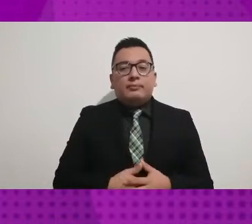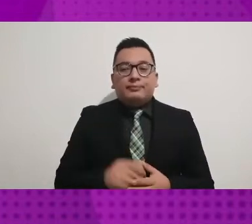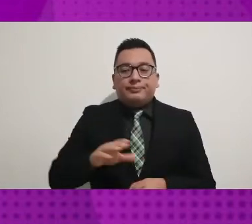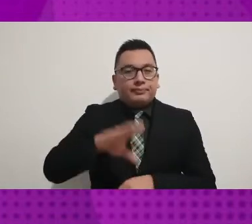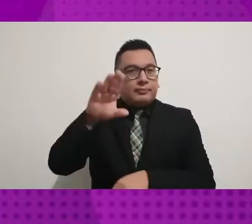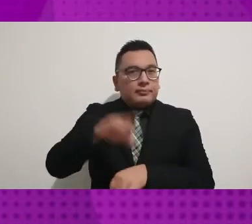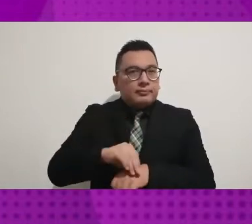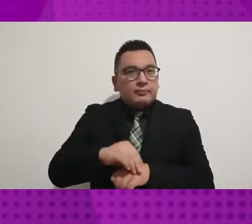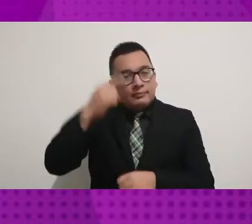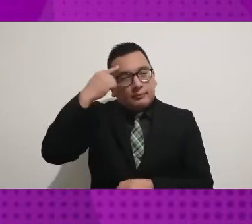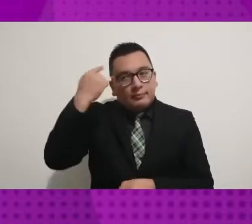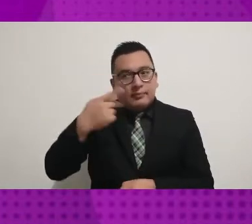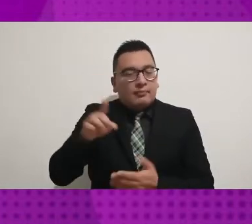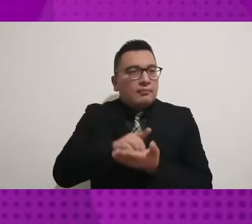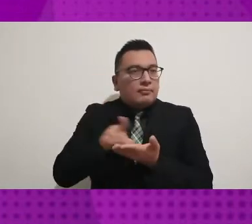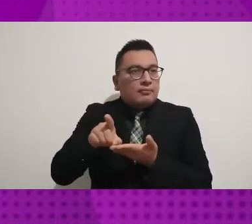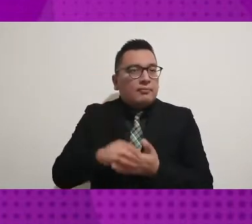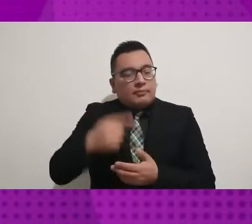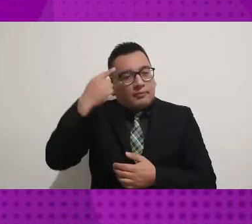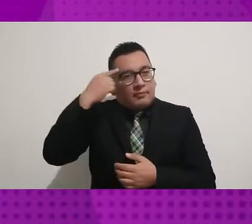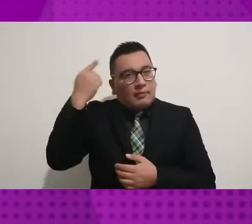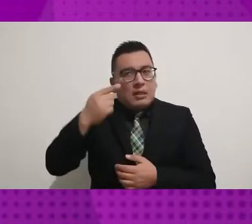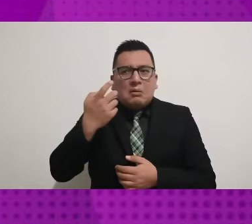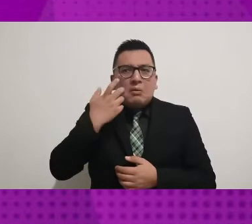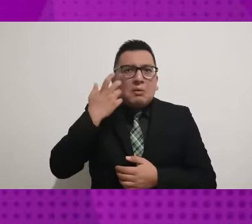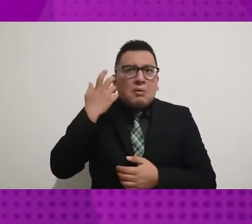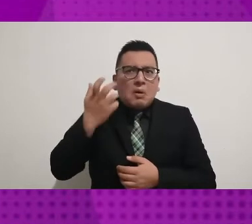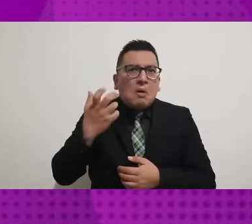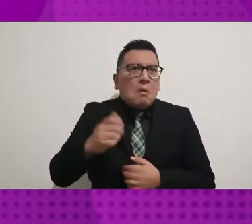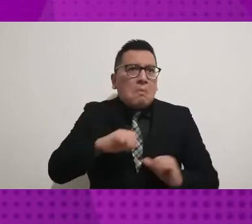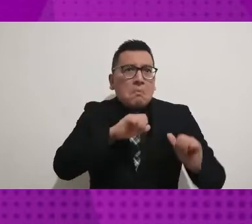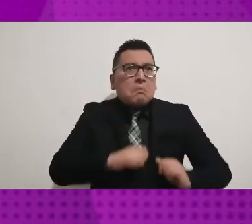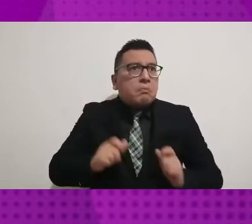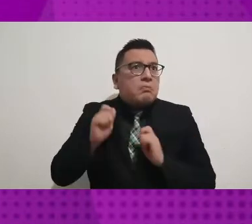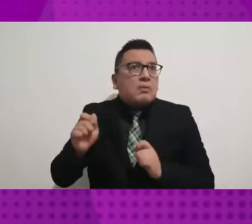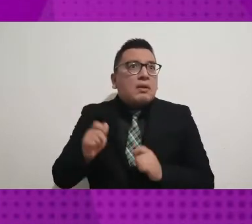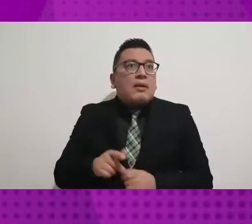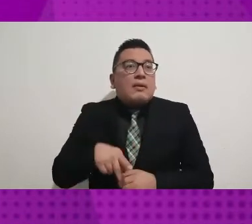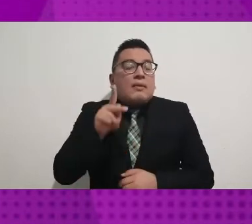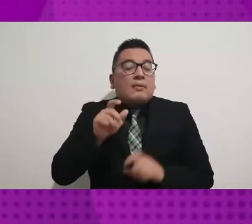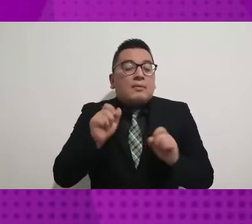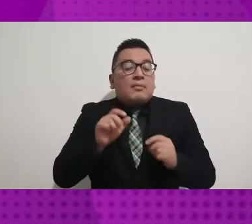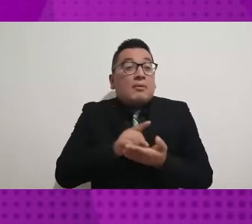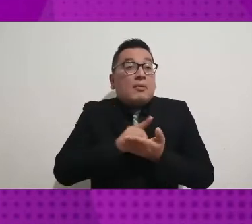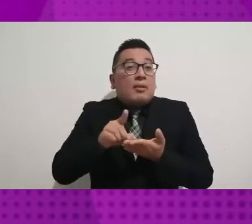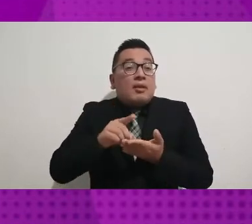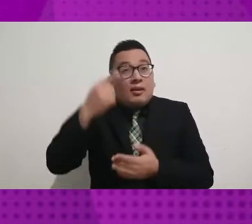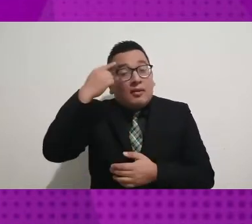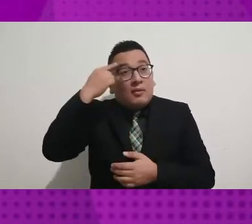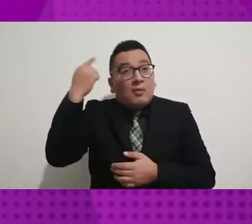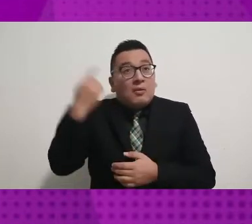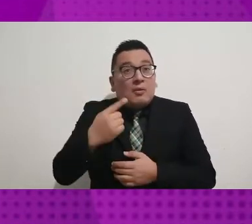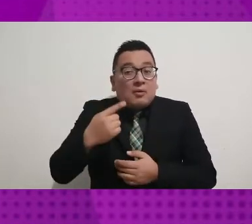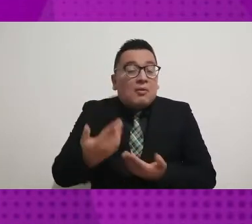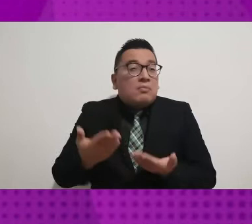marco constitucional y legal permite el ejercicio de un derecho para quien quiere postularse, pero sobre todo un derecho para